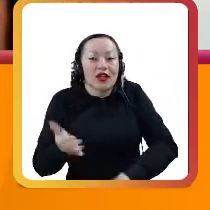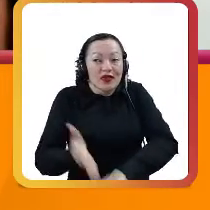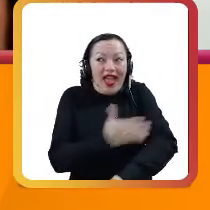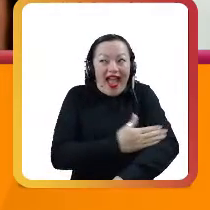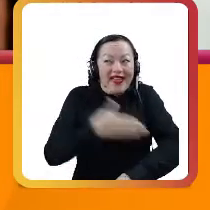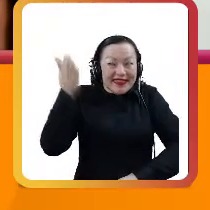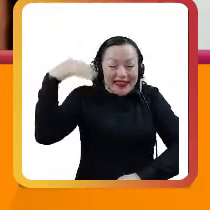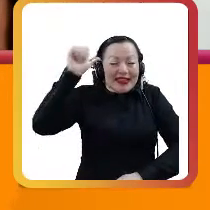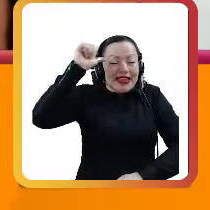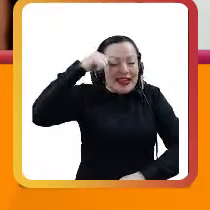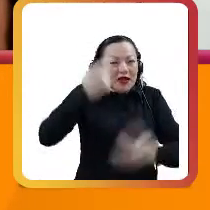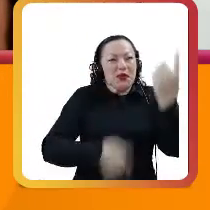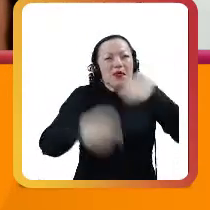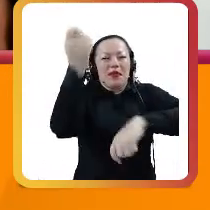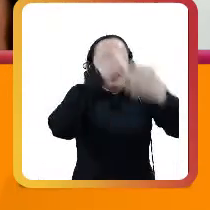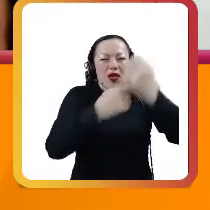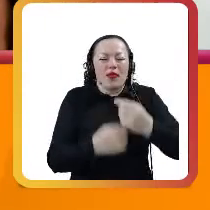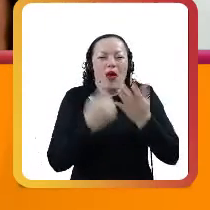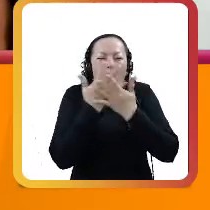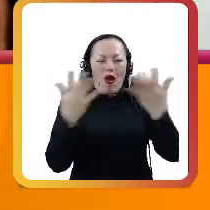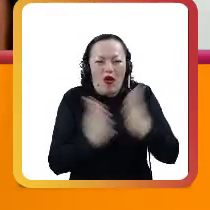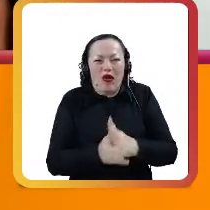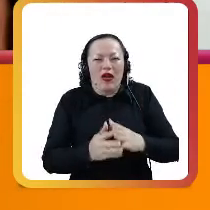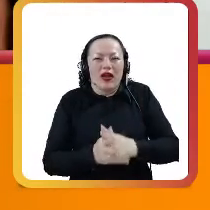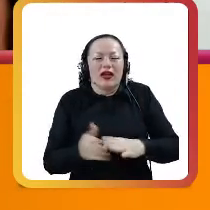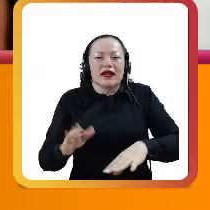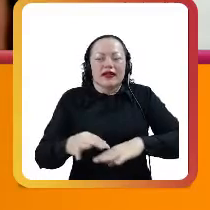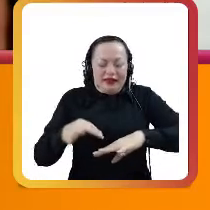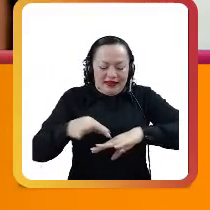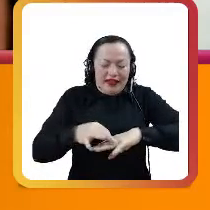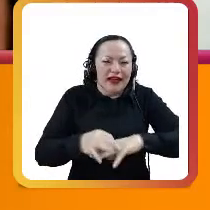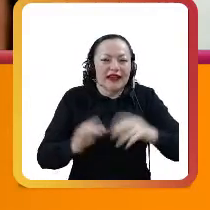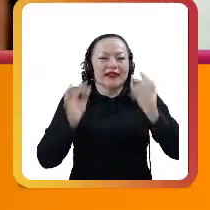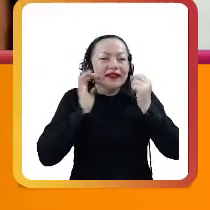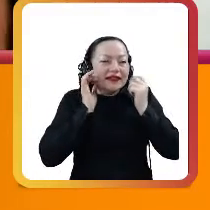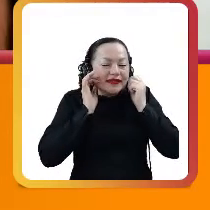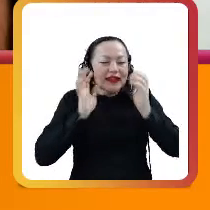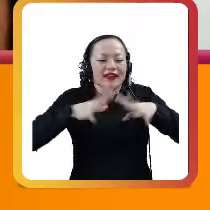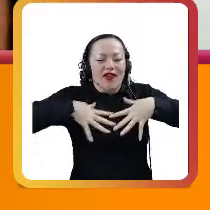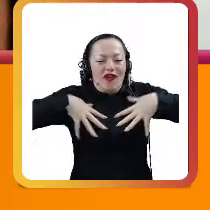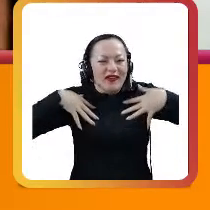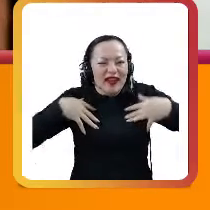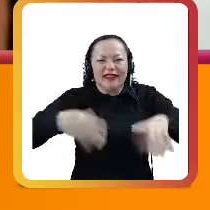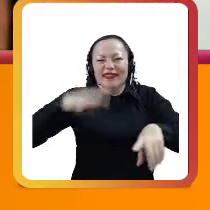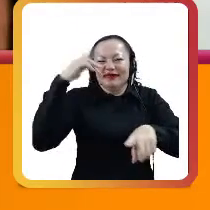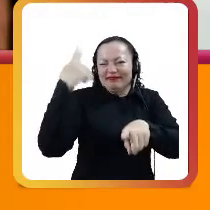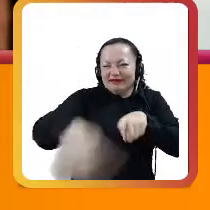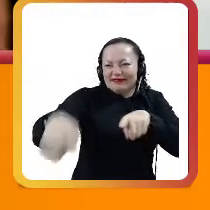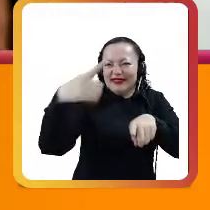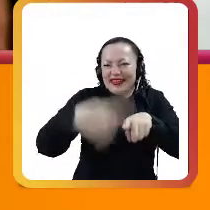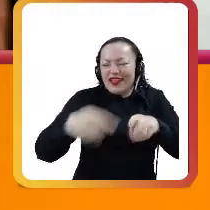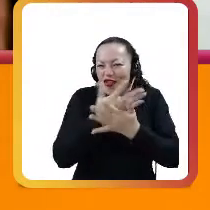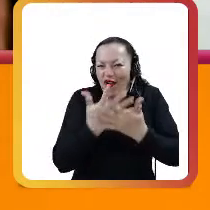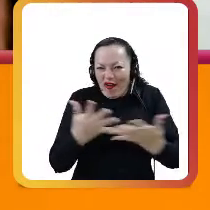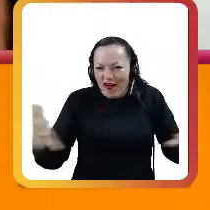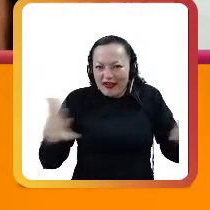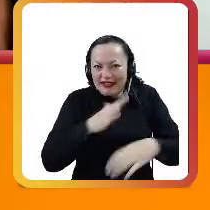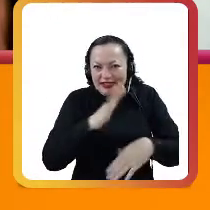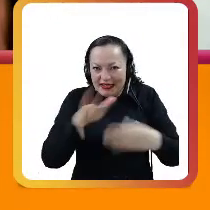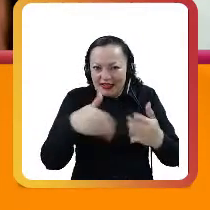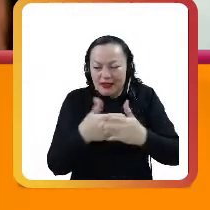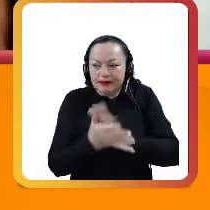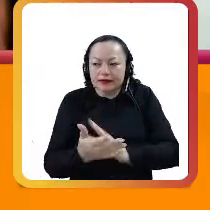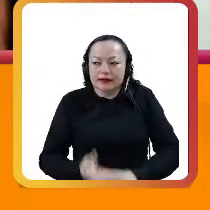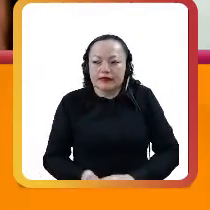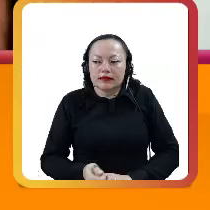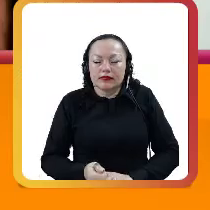vendía cosas de acero, accesorios y este tipo de joyería en acero. Él